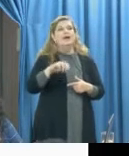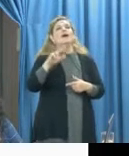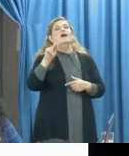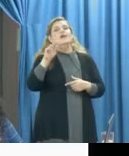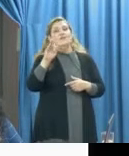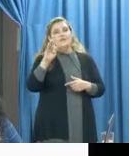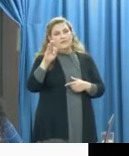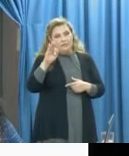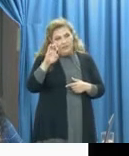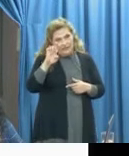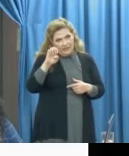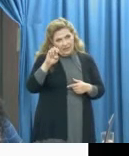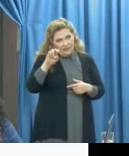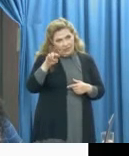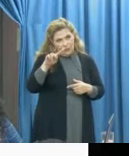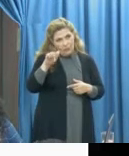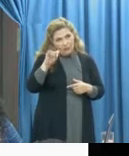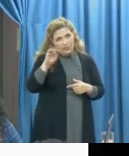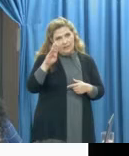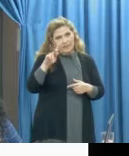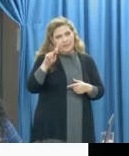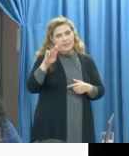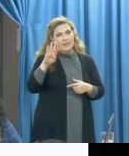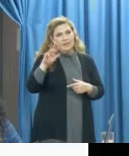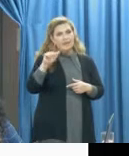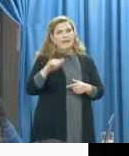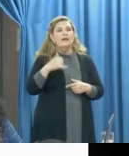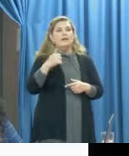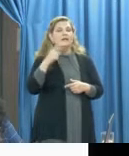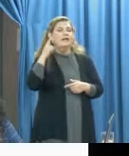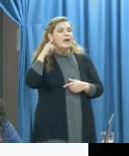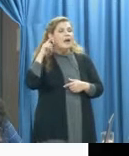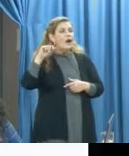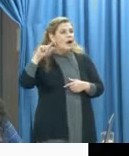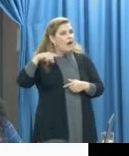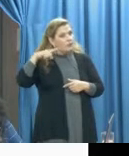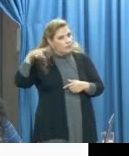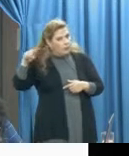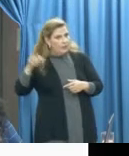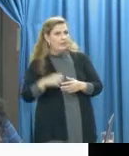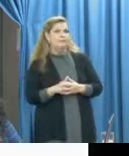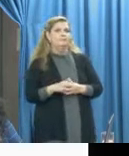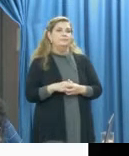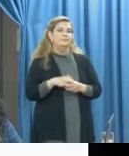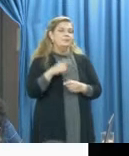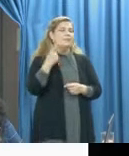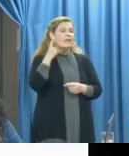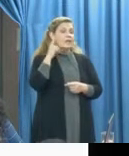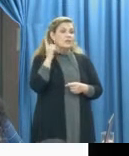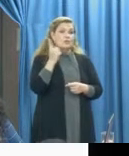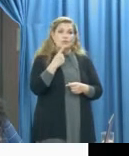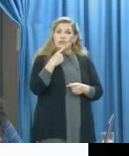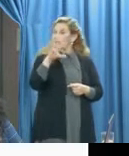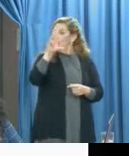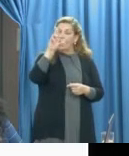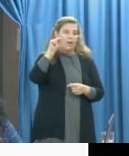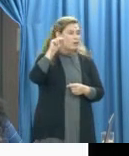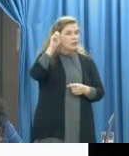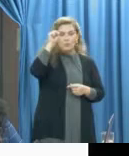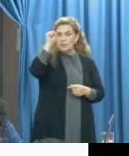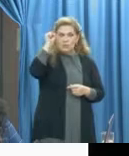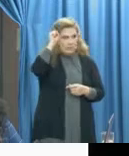audiológica. Entonces las sorderas son muy, muy heterogéneas. Las sorderas no